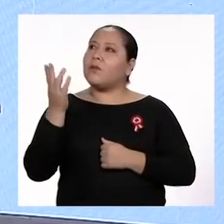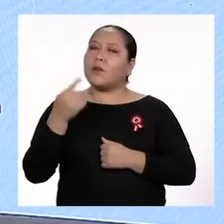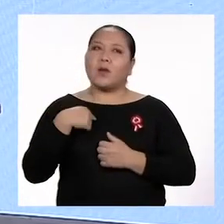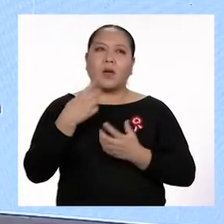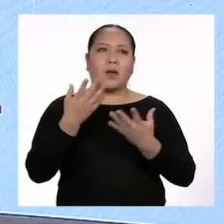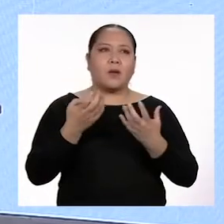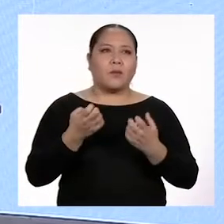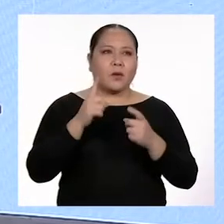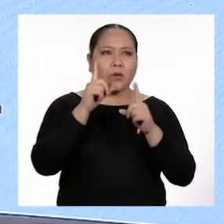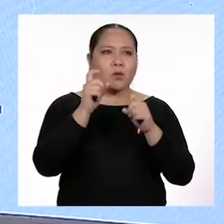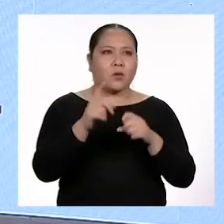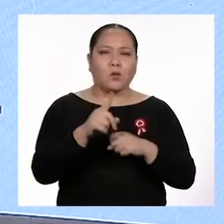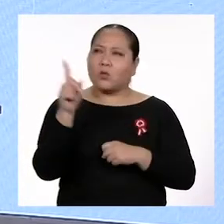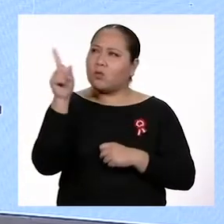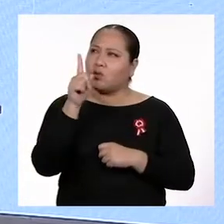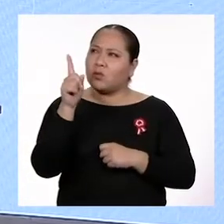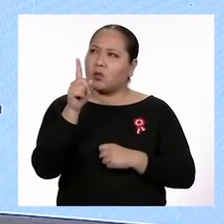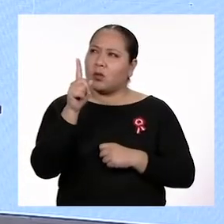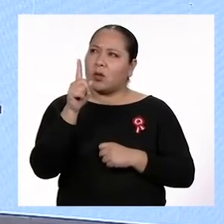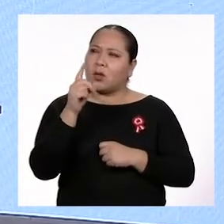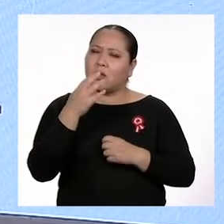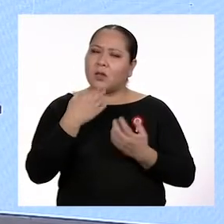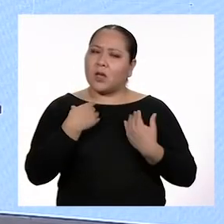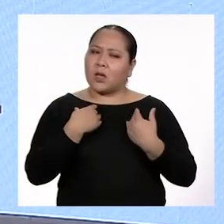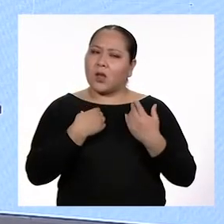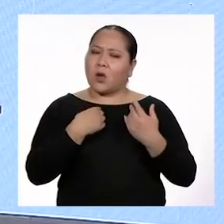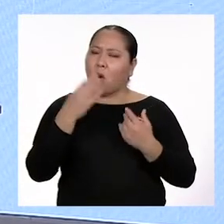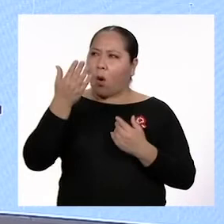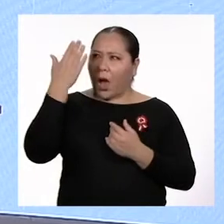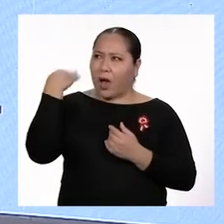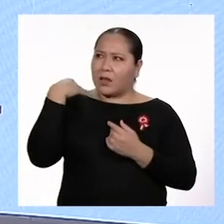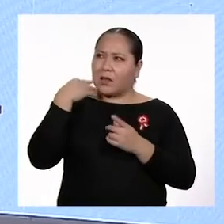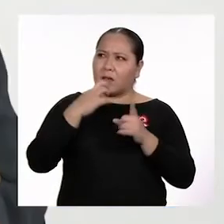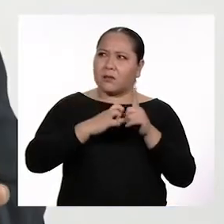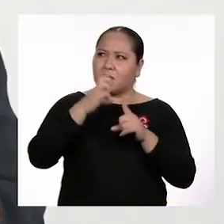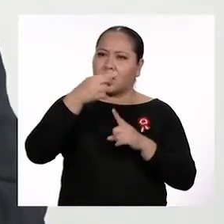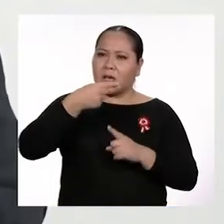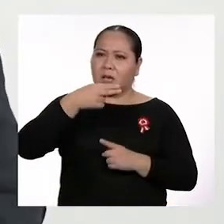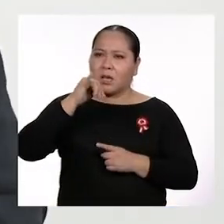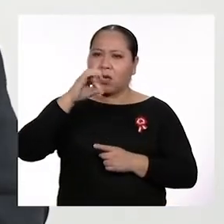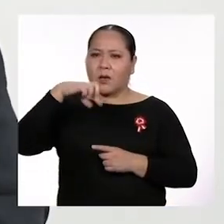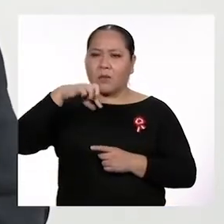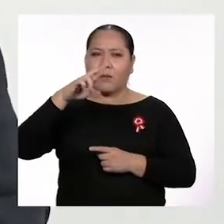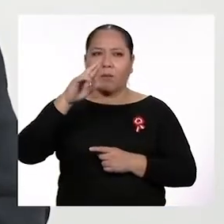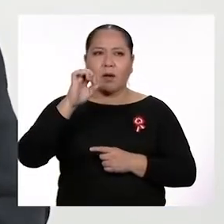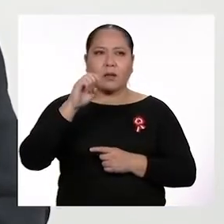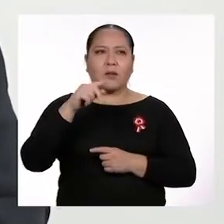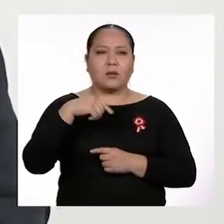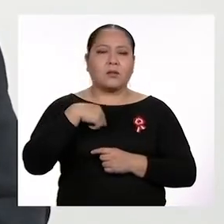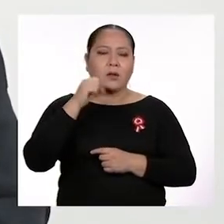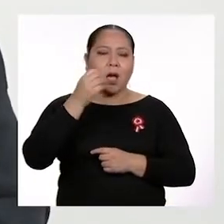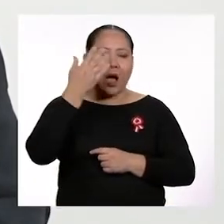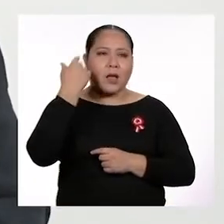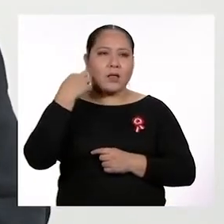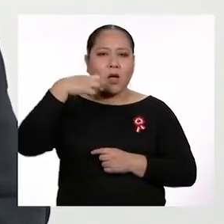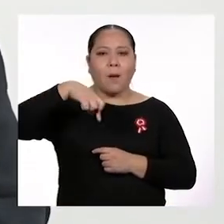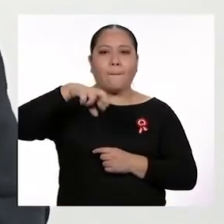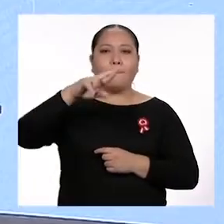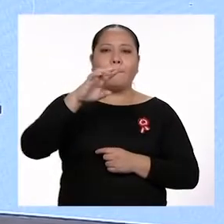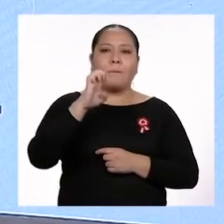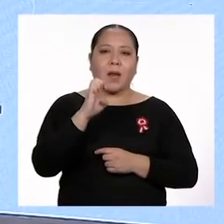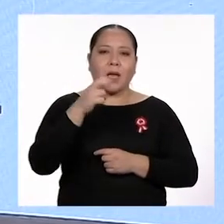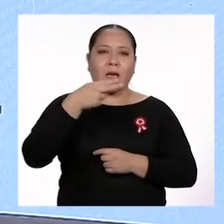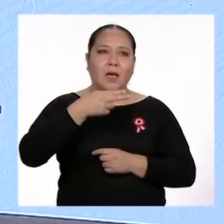Quería preguntarle, ¿usted sufre o ha sufrido de hipertensión? En ocasiones he sufrido de